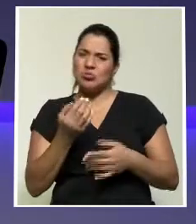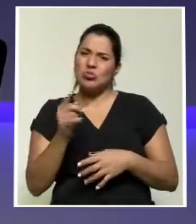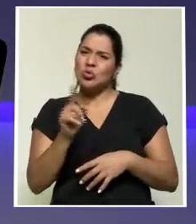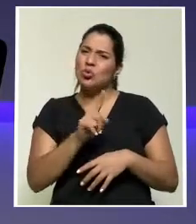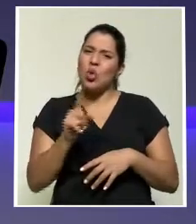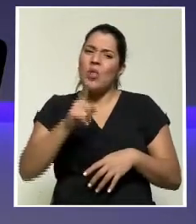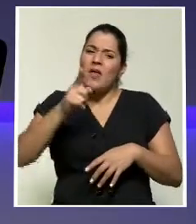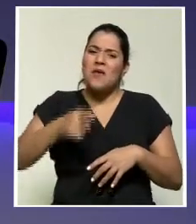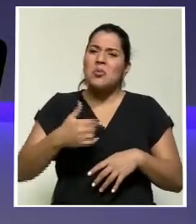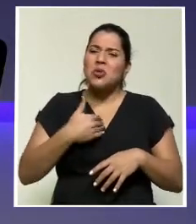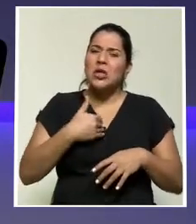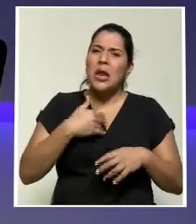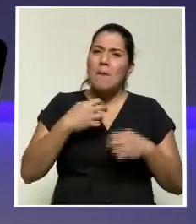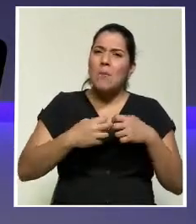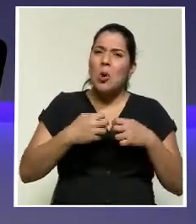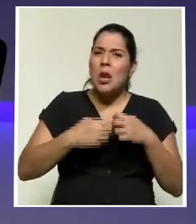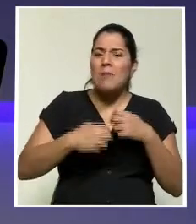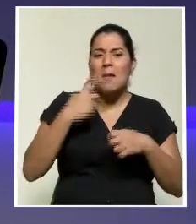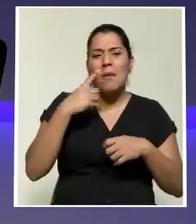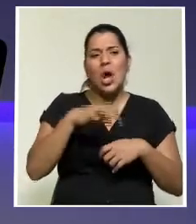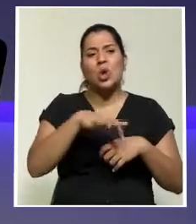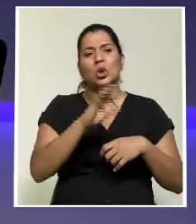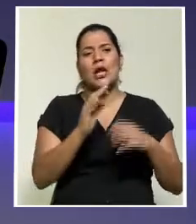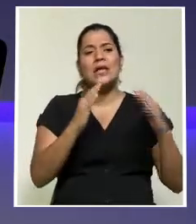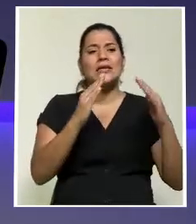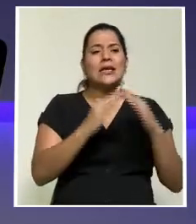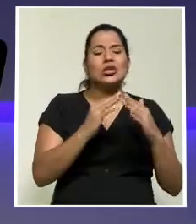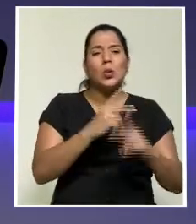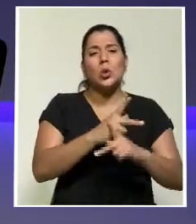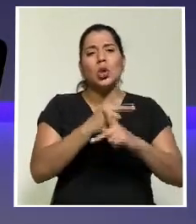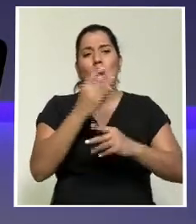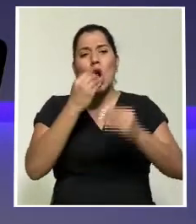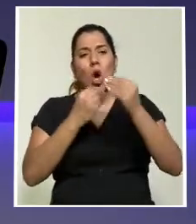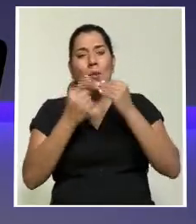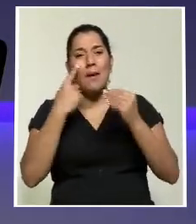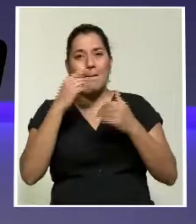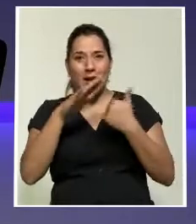tener techo, protección, comida para todos.